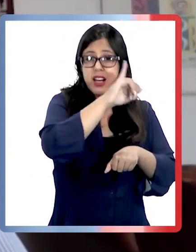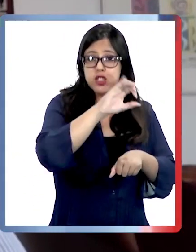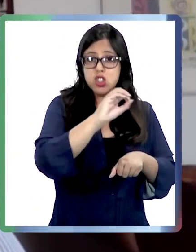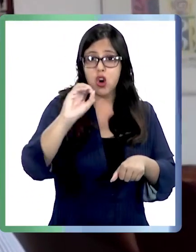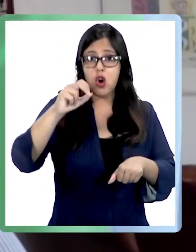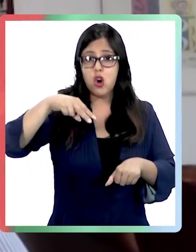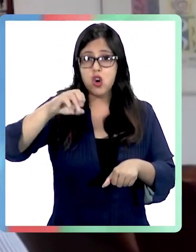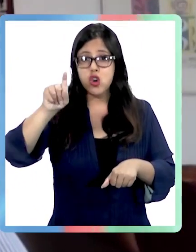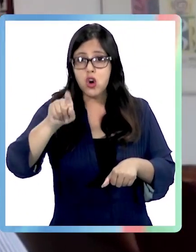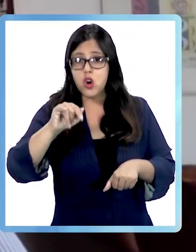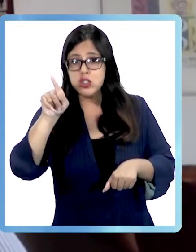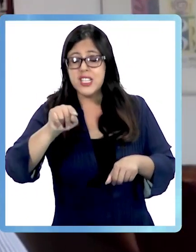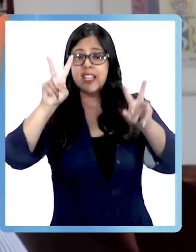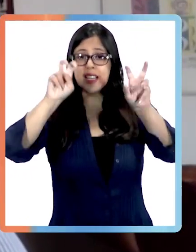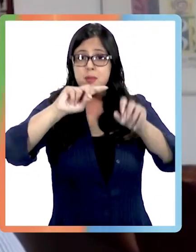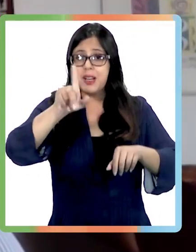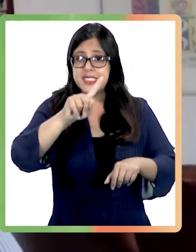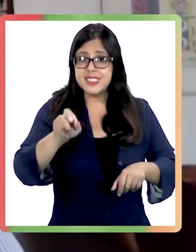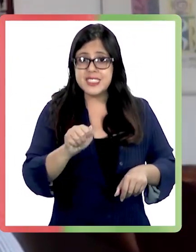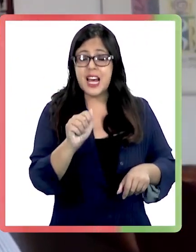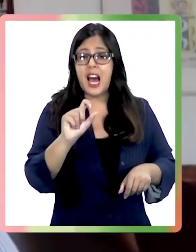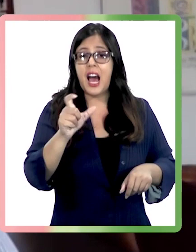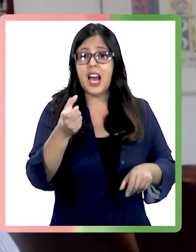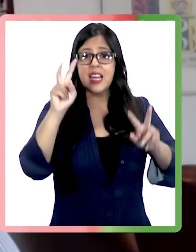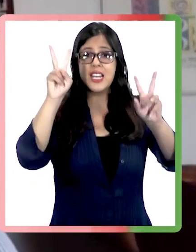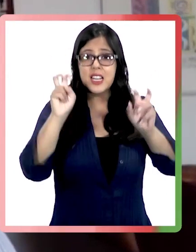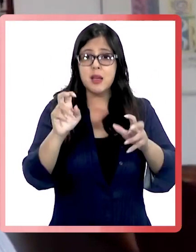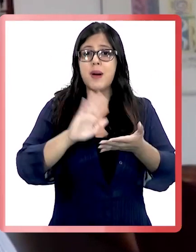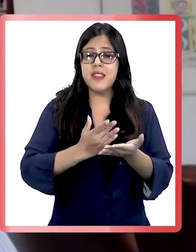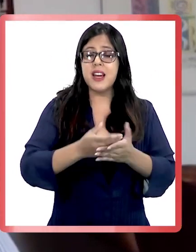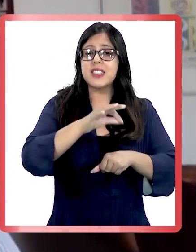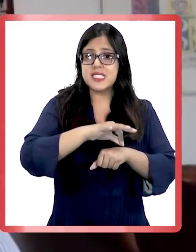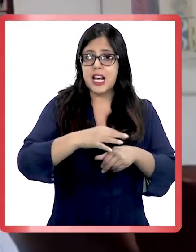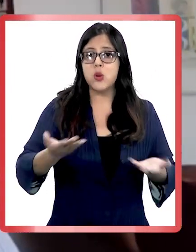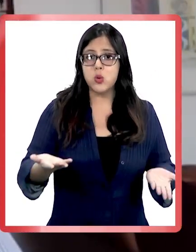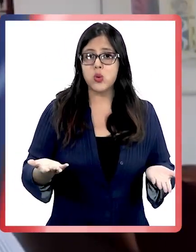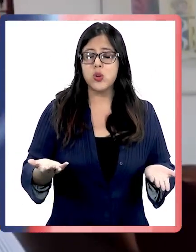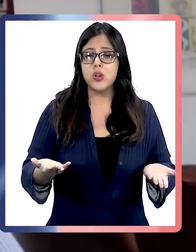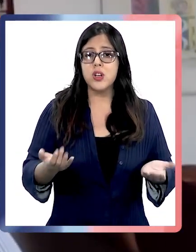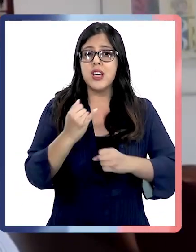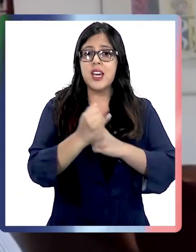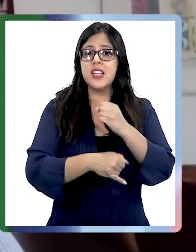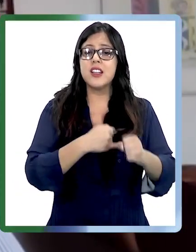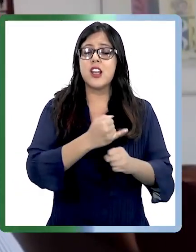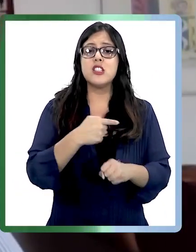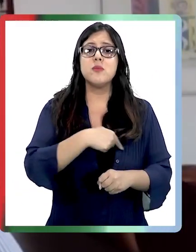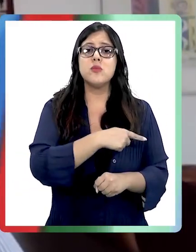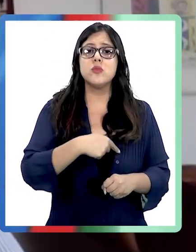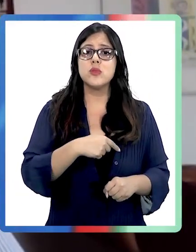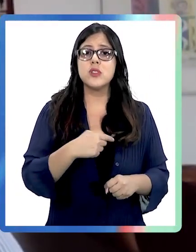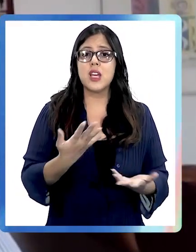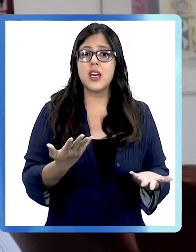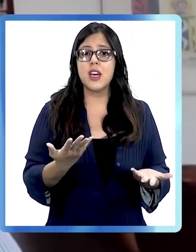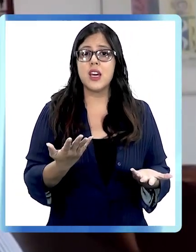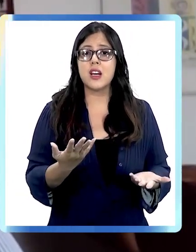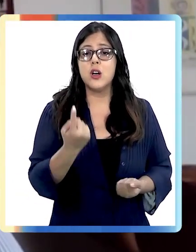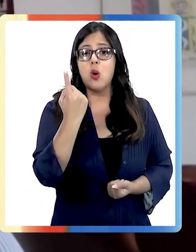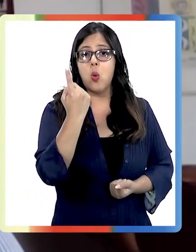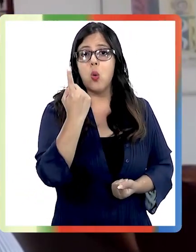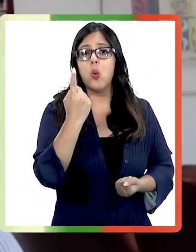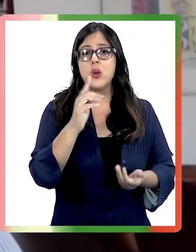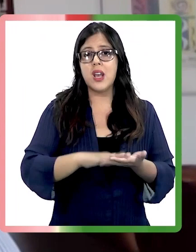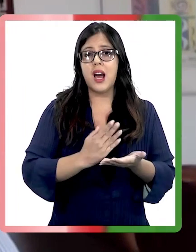trabajar junto con las áreas agricultura bajo el paraguas de lo que nosotros llamamos una salud, o internacionalmente se le dice One